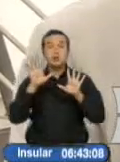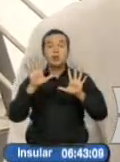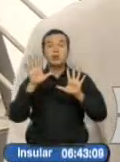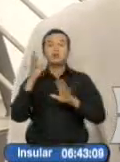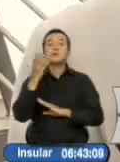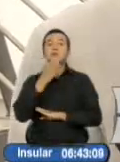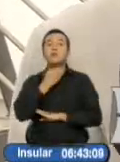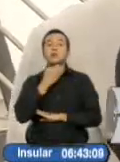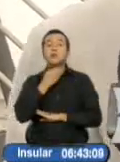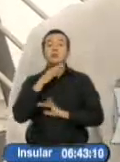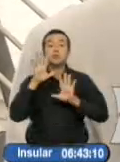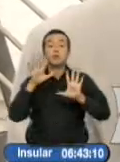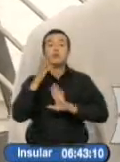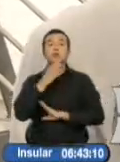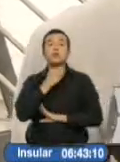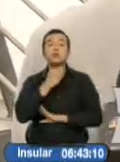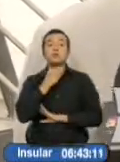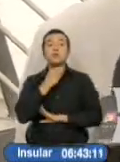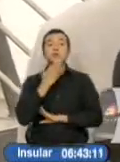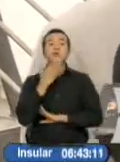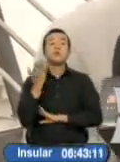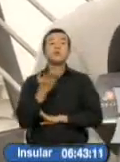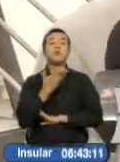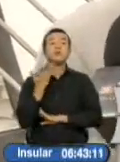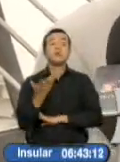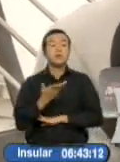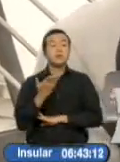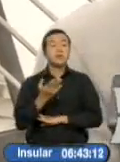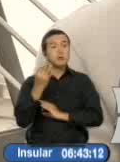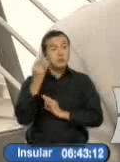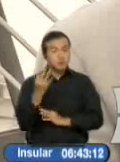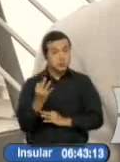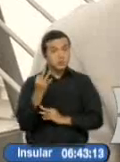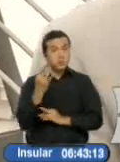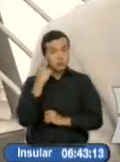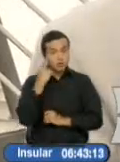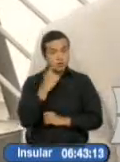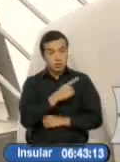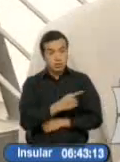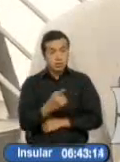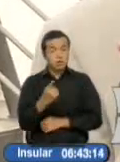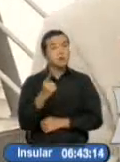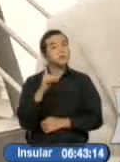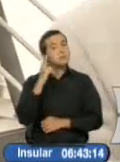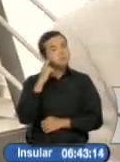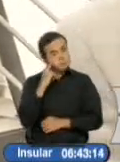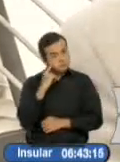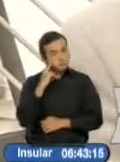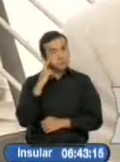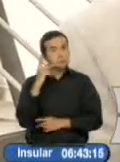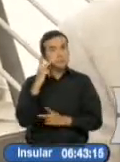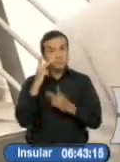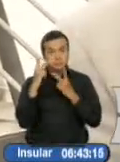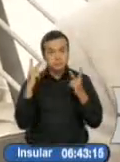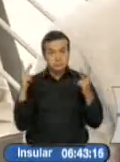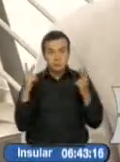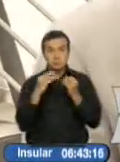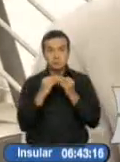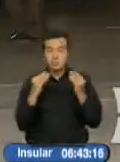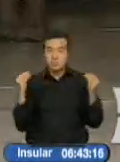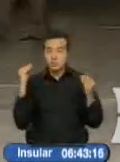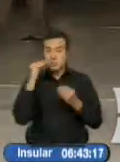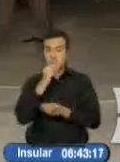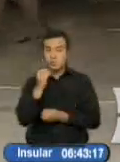agosto, que se reinstala la diligencia, la audiencia reservada, ahí vamos a tener ya evidencias y más